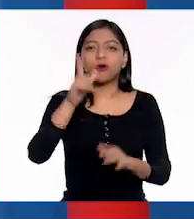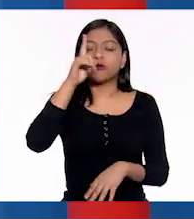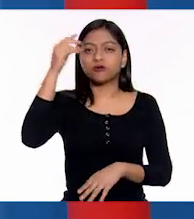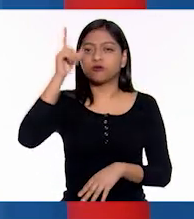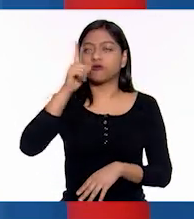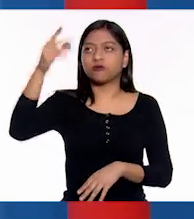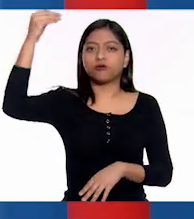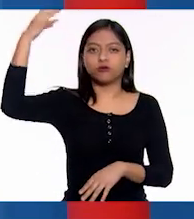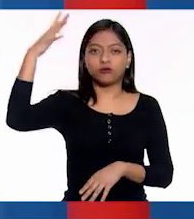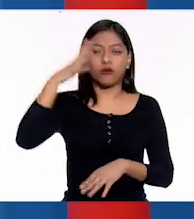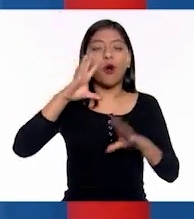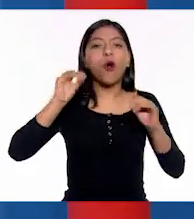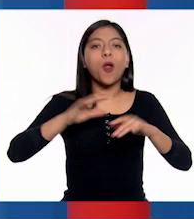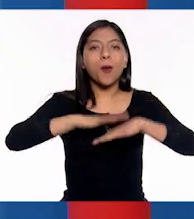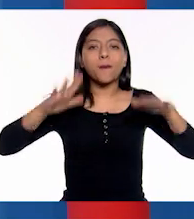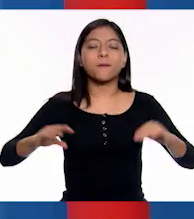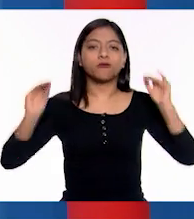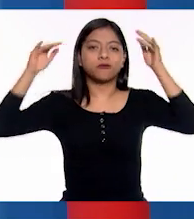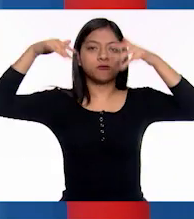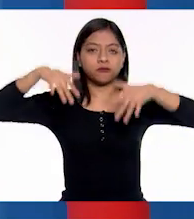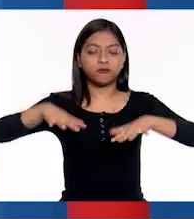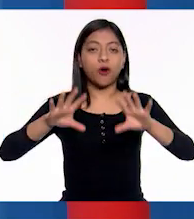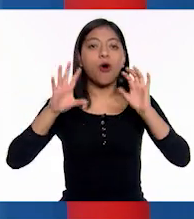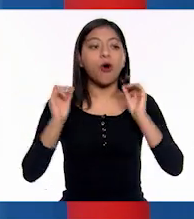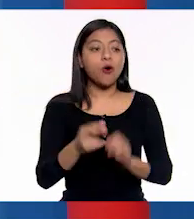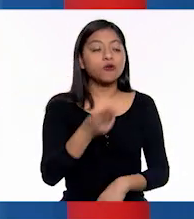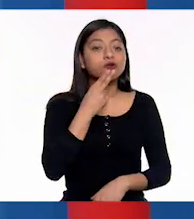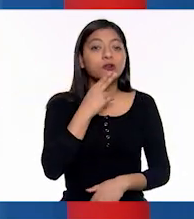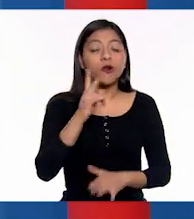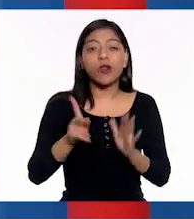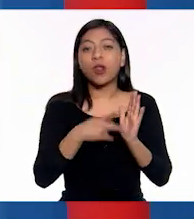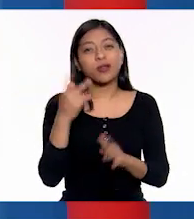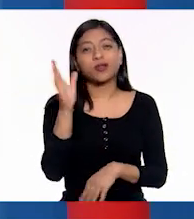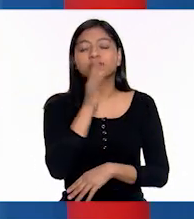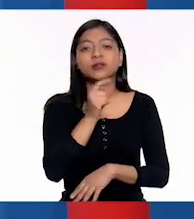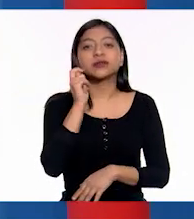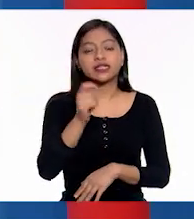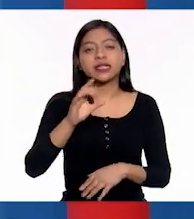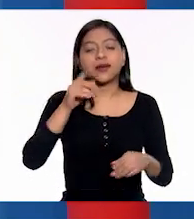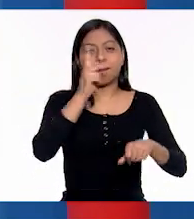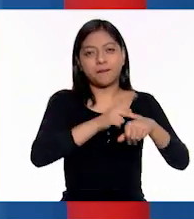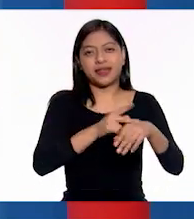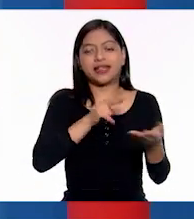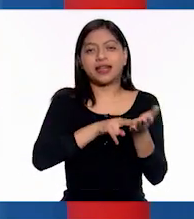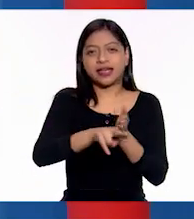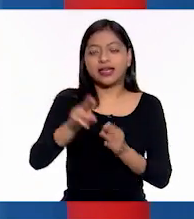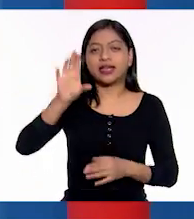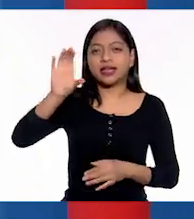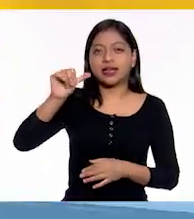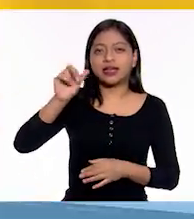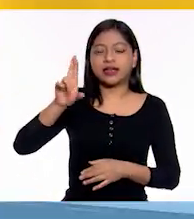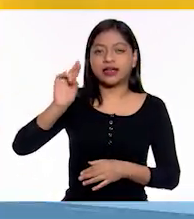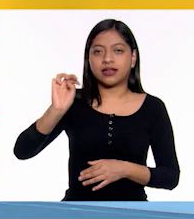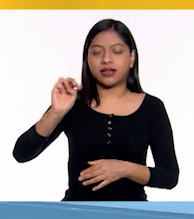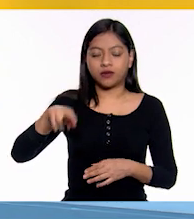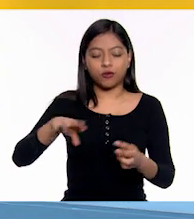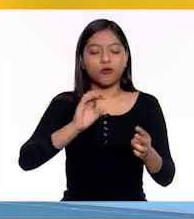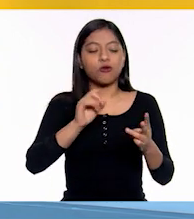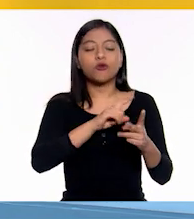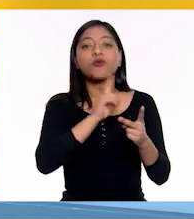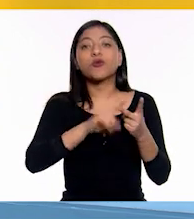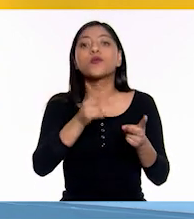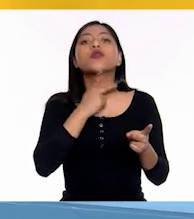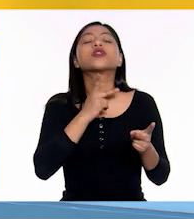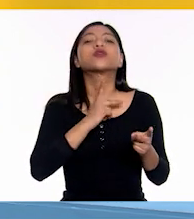mareas, entre otras. O también no renovables como mencionaste el carbón, el gas natural o el petróleo.